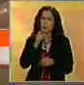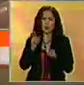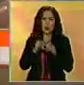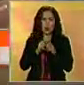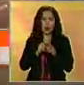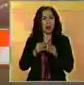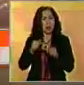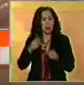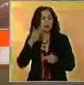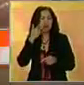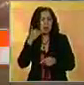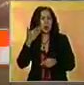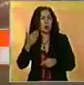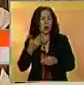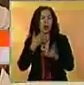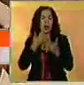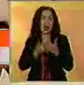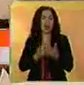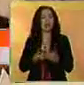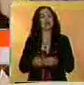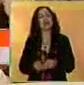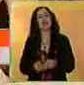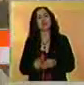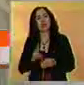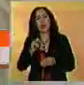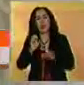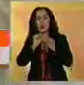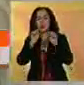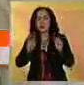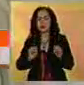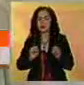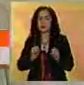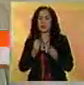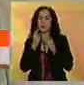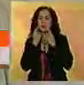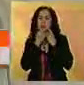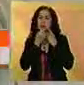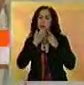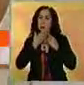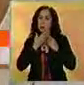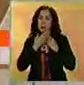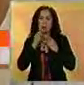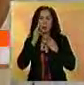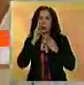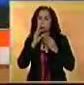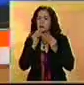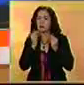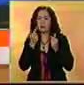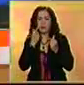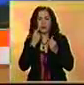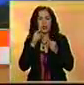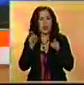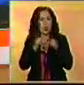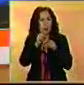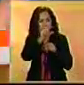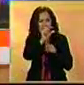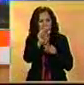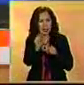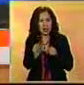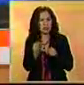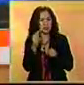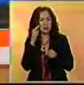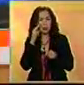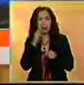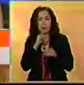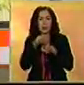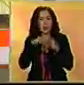tipo. Hoy es común gracias al advenimiento de nuevos mecanismos estéticos y menos evidentes. Modelos como este tienen el mismo